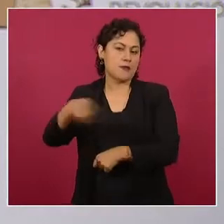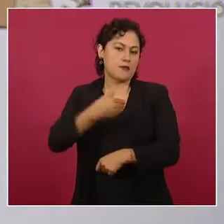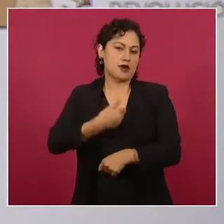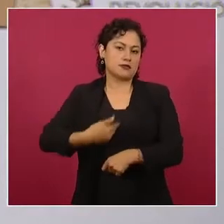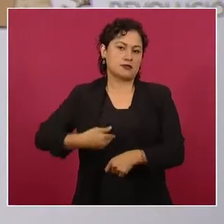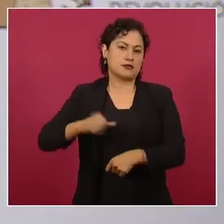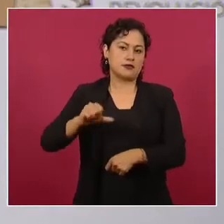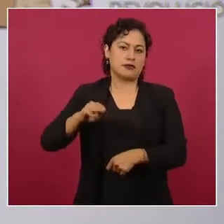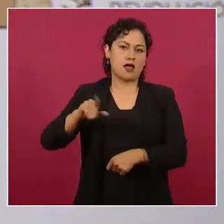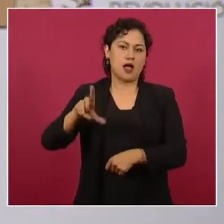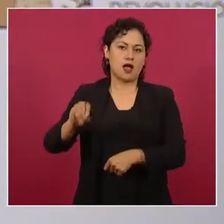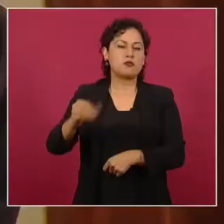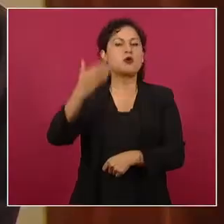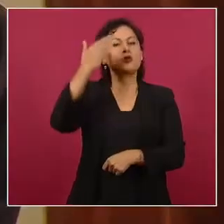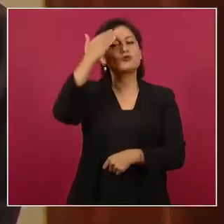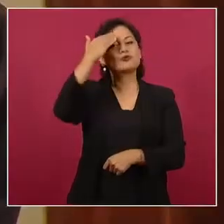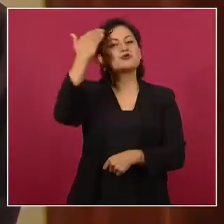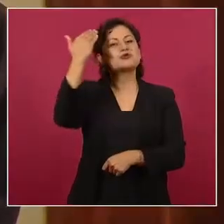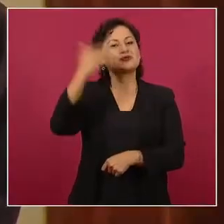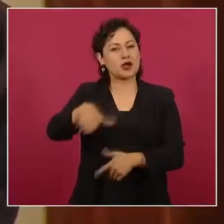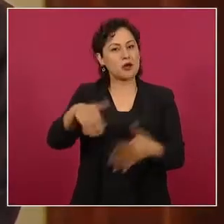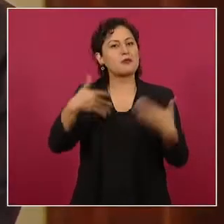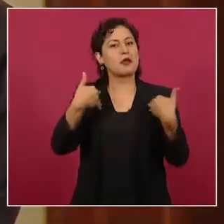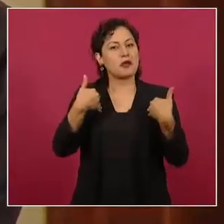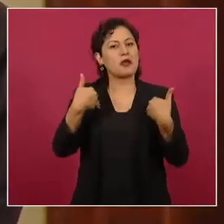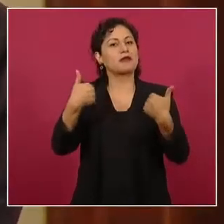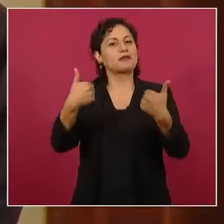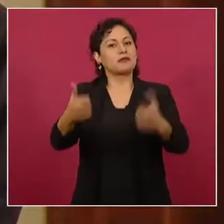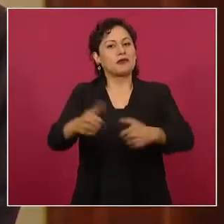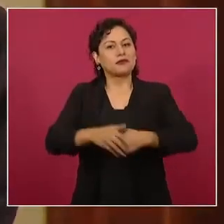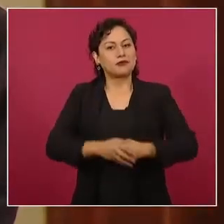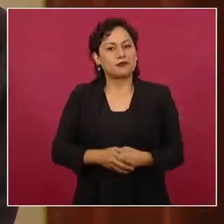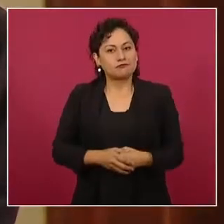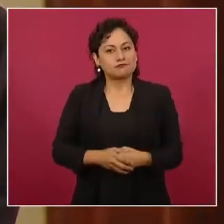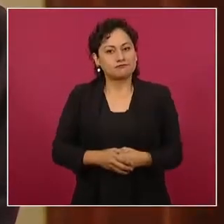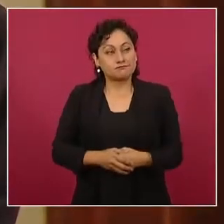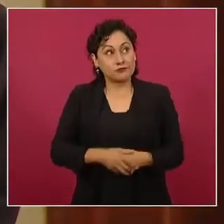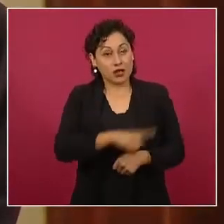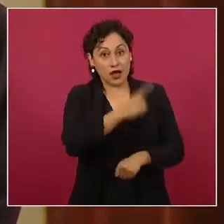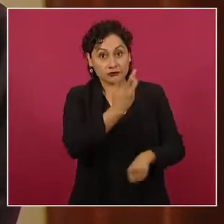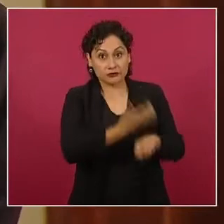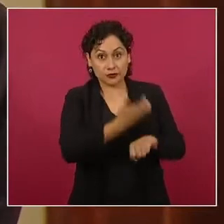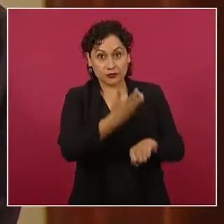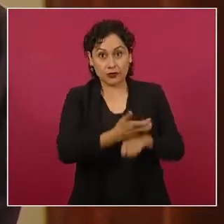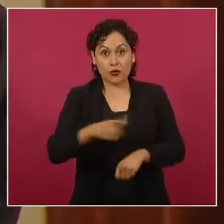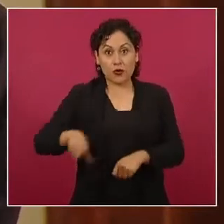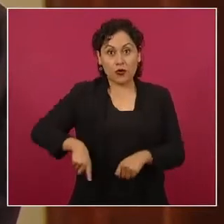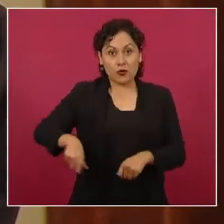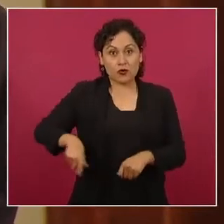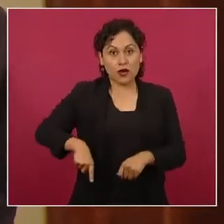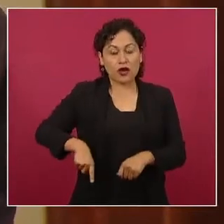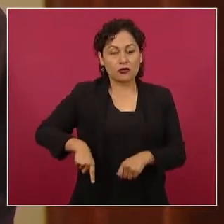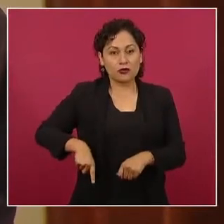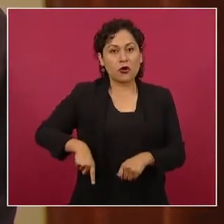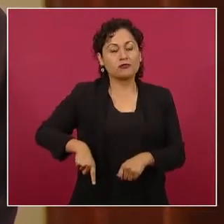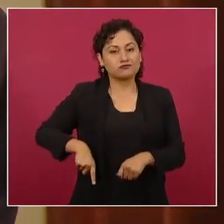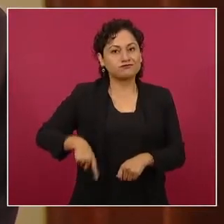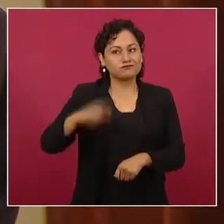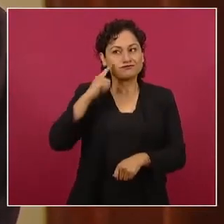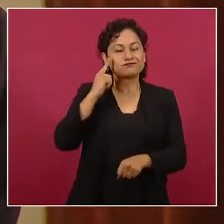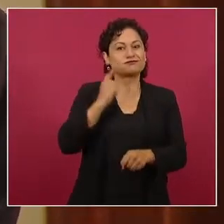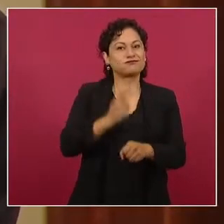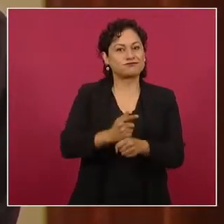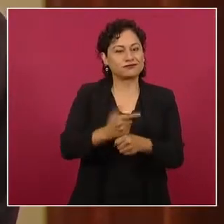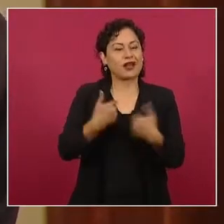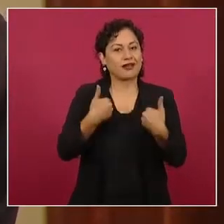Esperamos que el gobierno norteamericano también termine entendiéndolo para que el tema de migración,